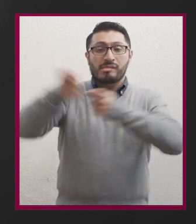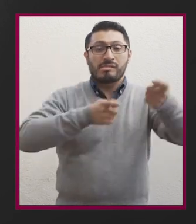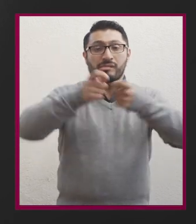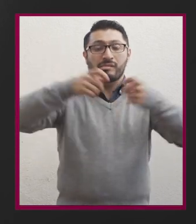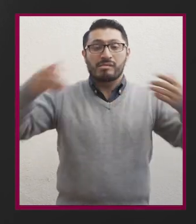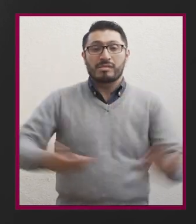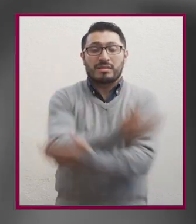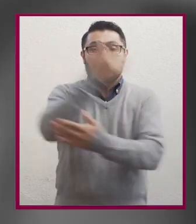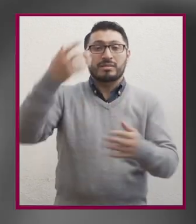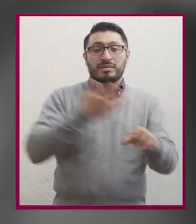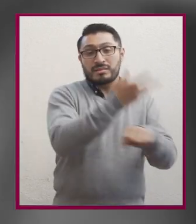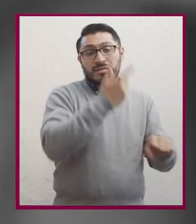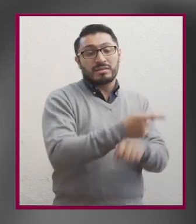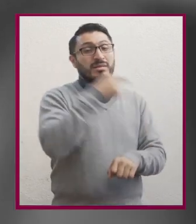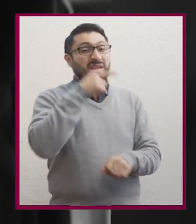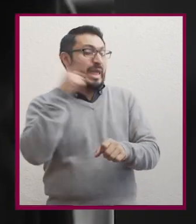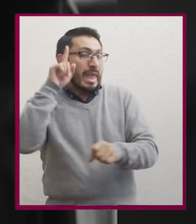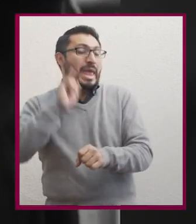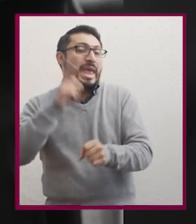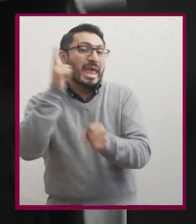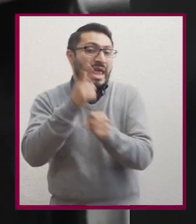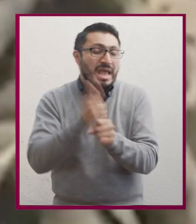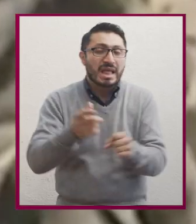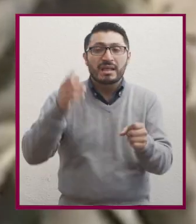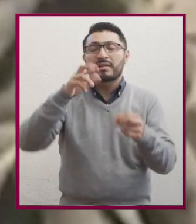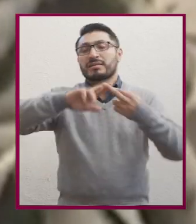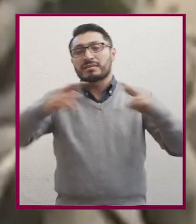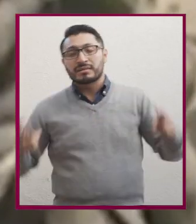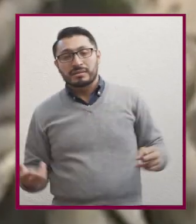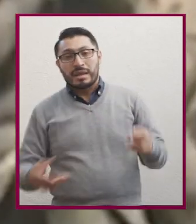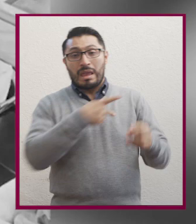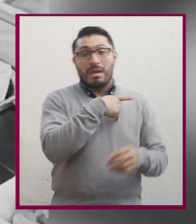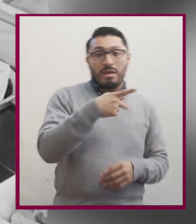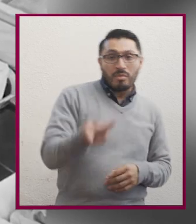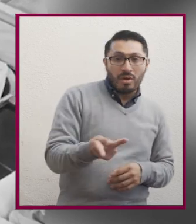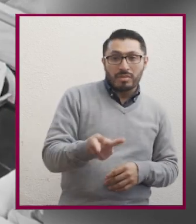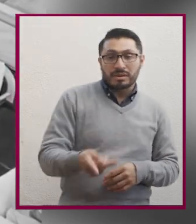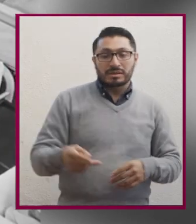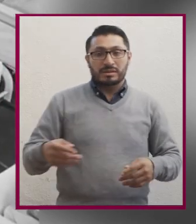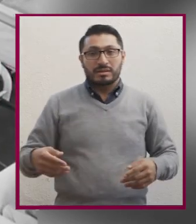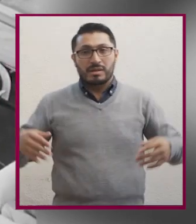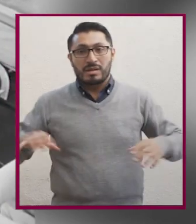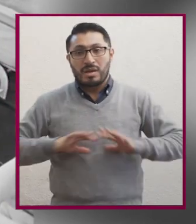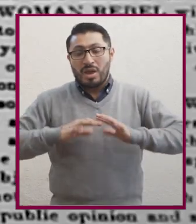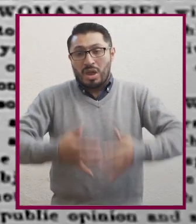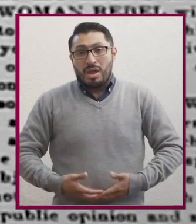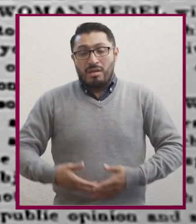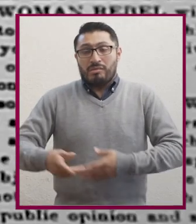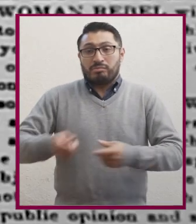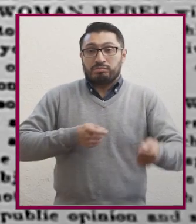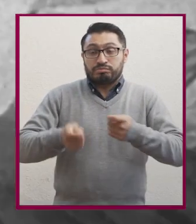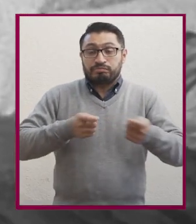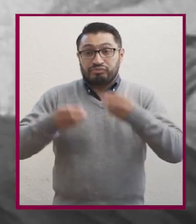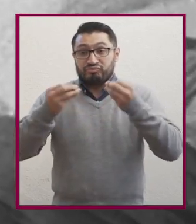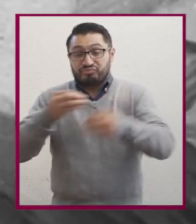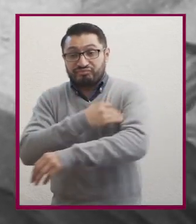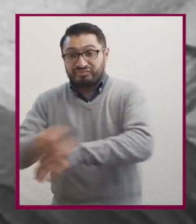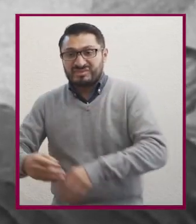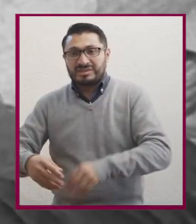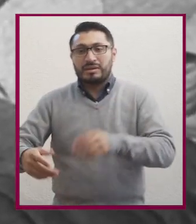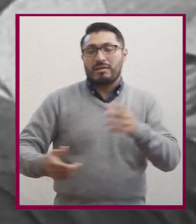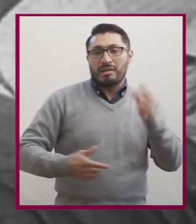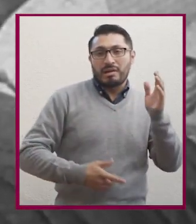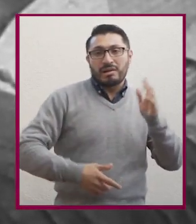los Estados Unidos. Ella identificó las relaciones entre la pobreza, la fertilidad sin control, las altas tasas de